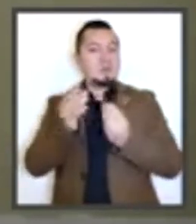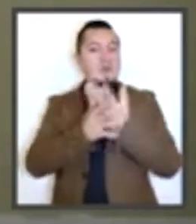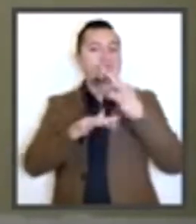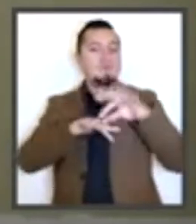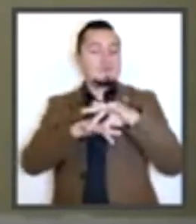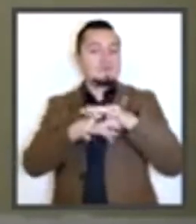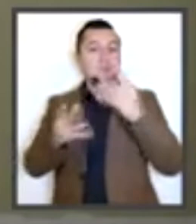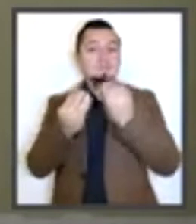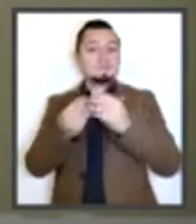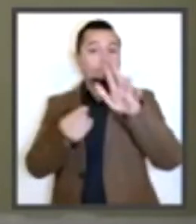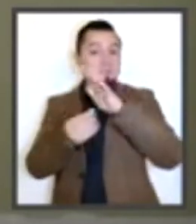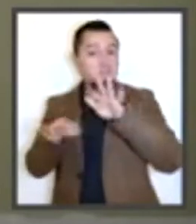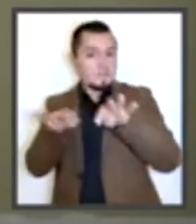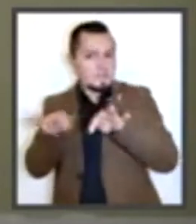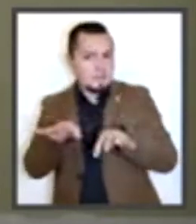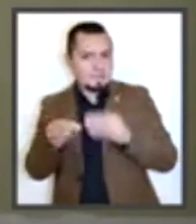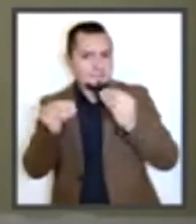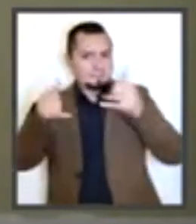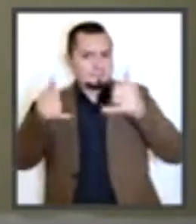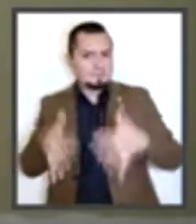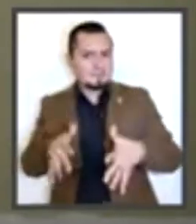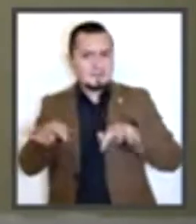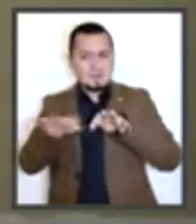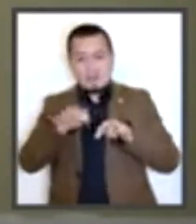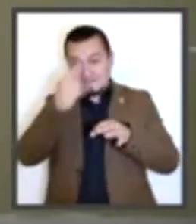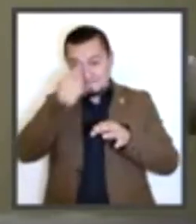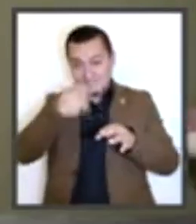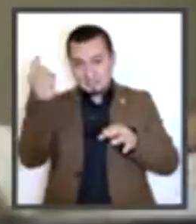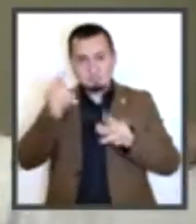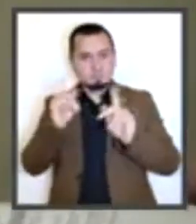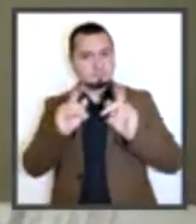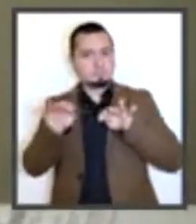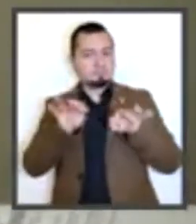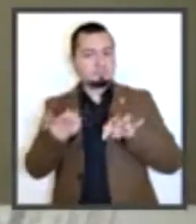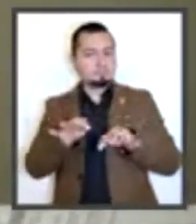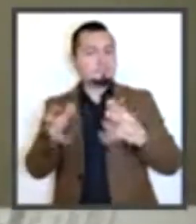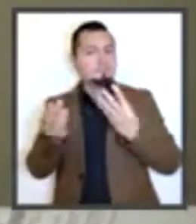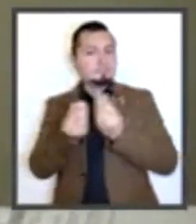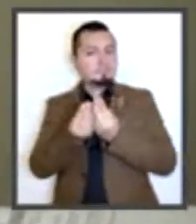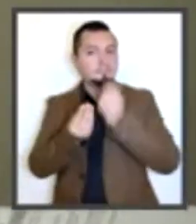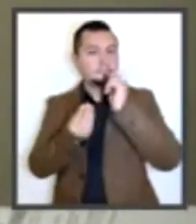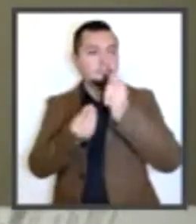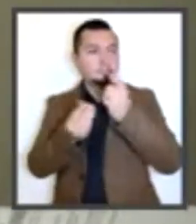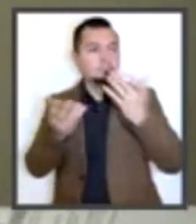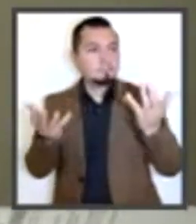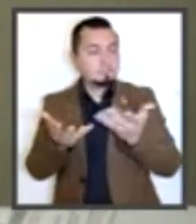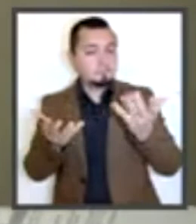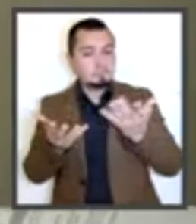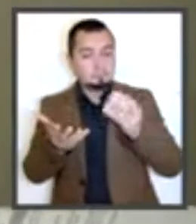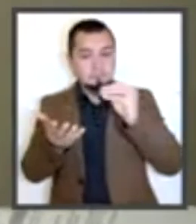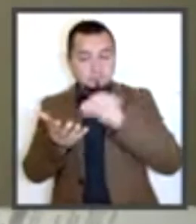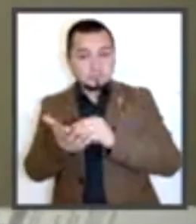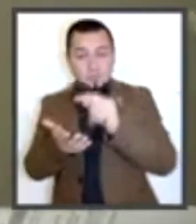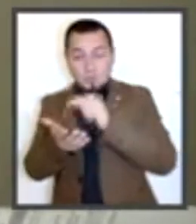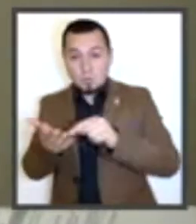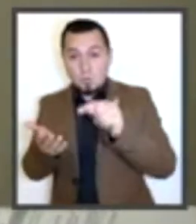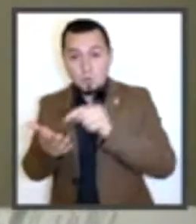impresionante lo que se ha logrado, es producto del esfuerzo de todos los que somos parte de este espacio